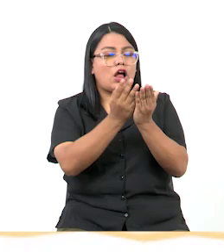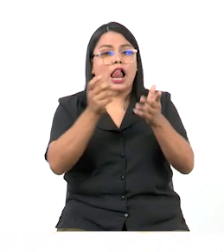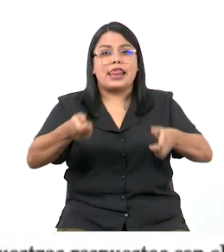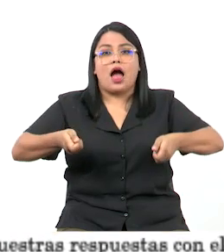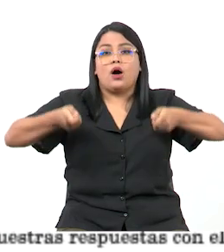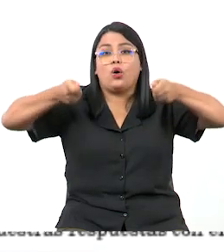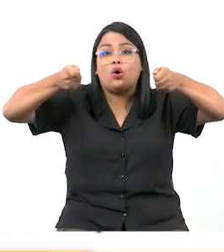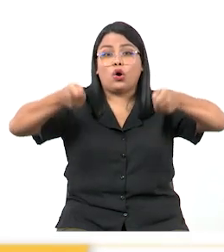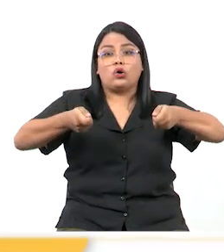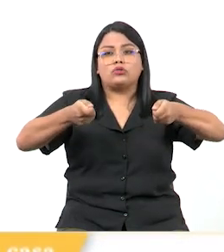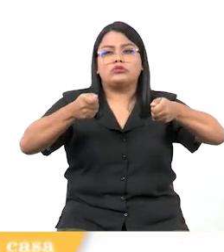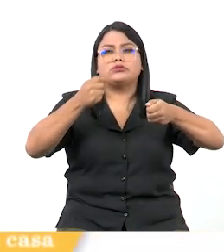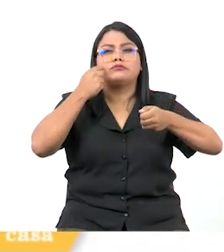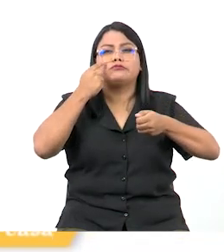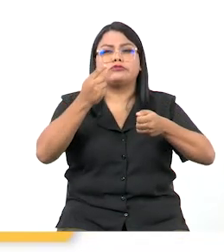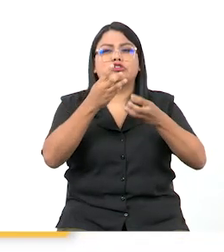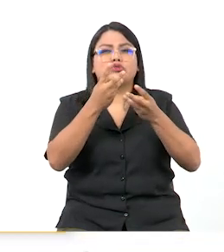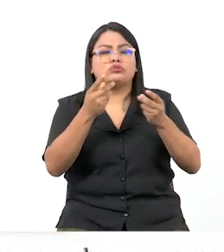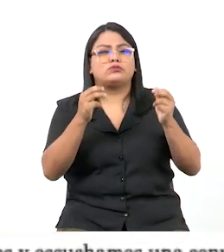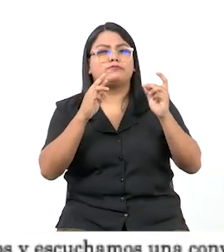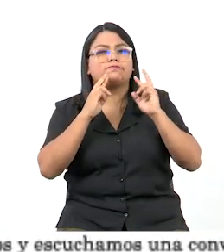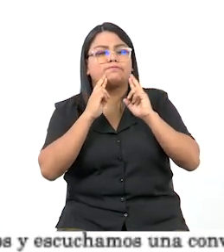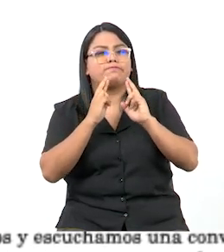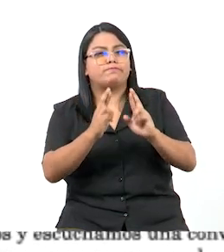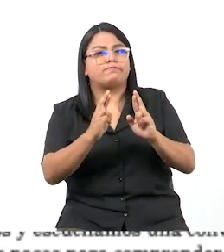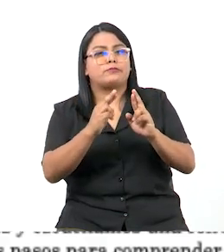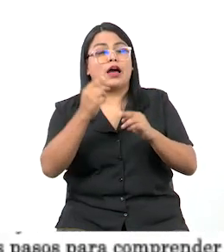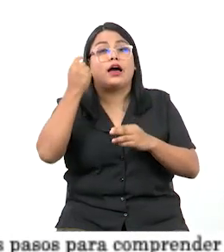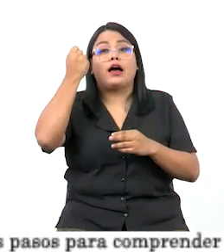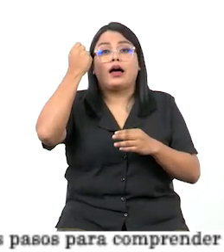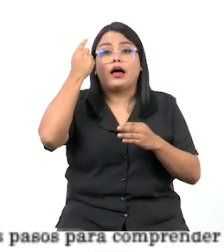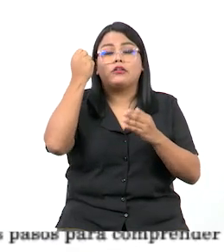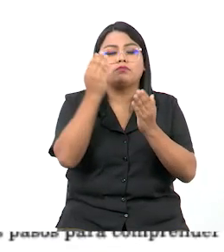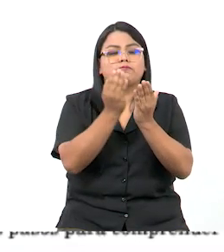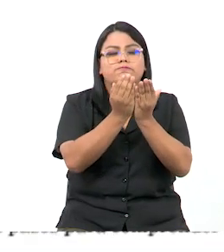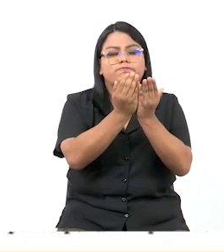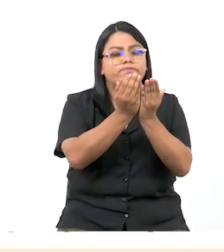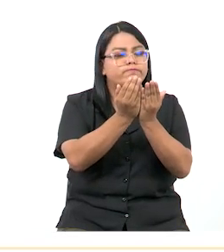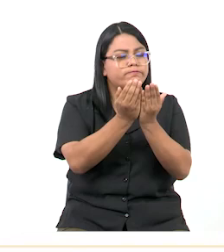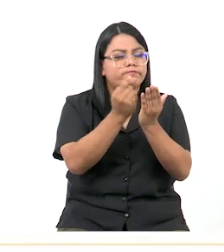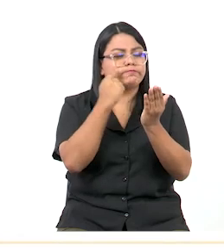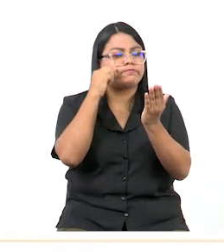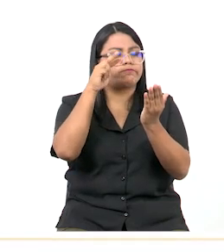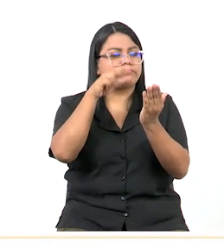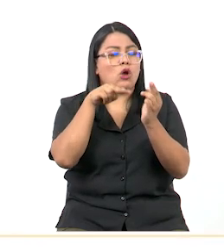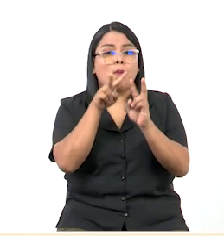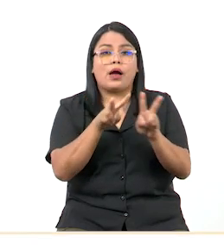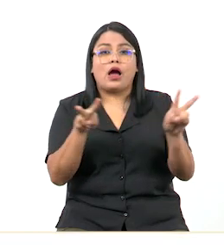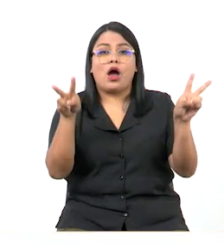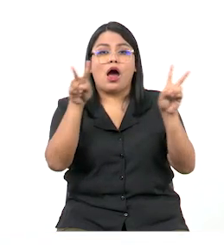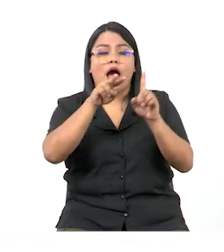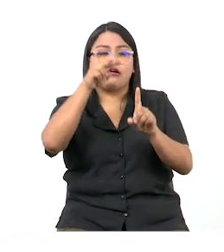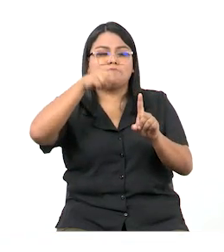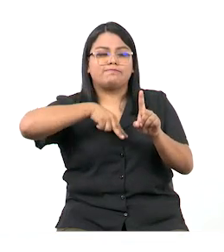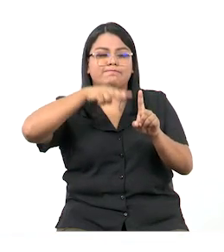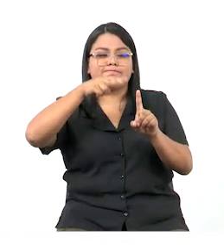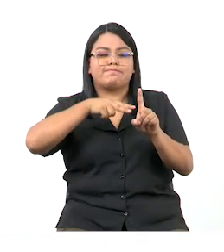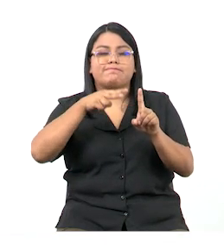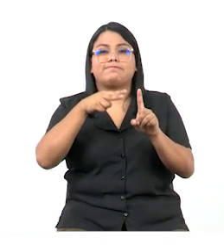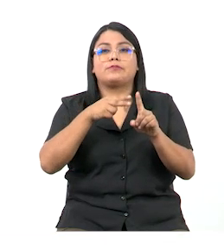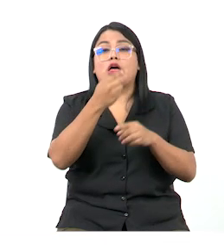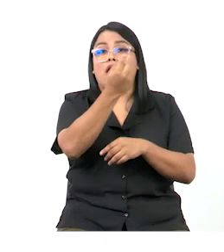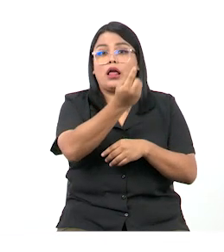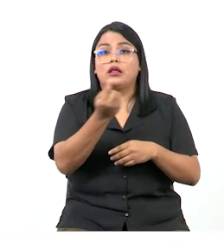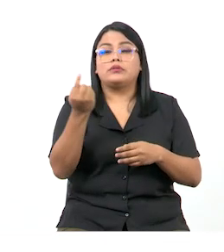caso, La olla, en el cual deberá resolver preguntas de comprensión lectora y además deberá hacer una